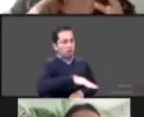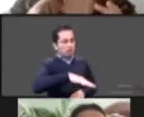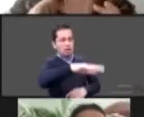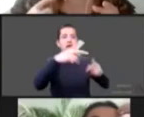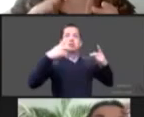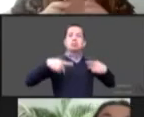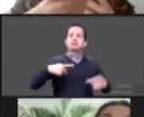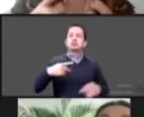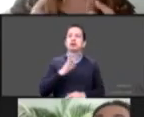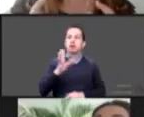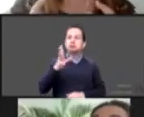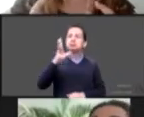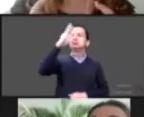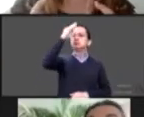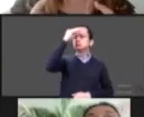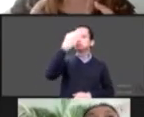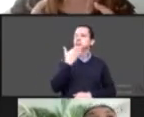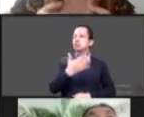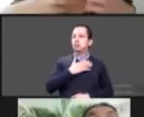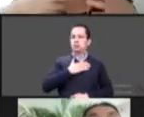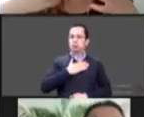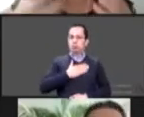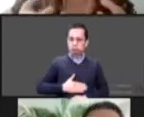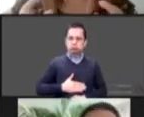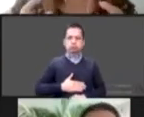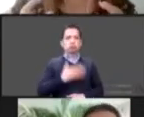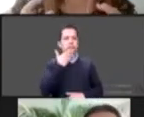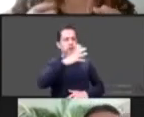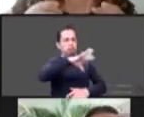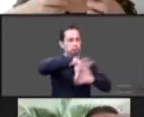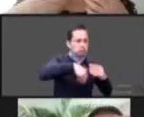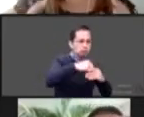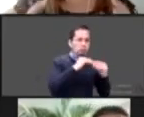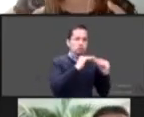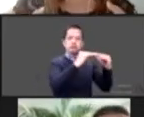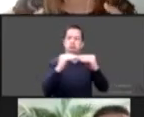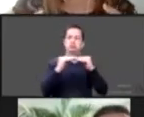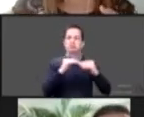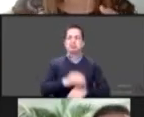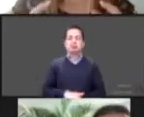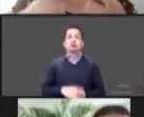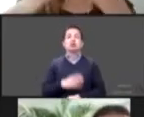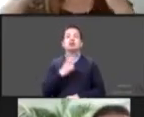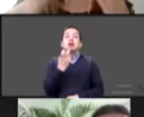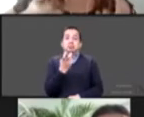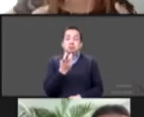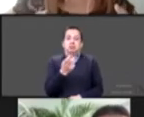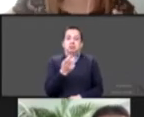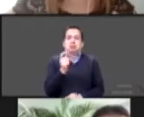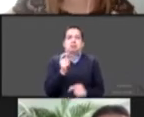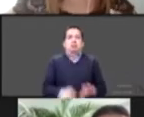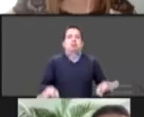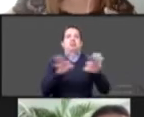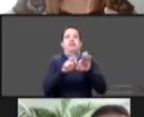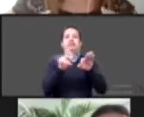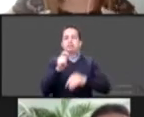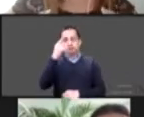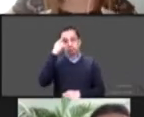Esta transición, este despertar de la juventud, este cambio de vida, tiene que también ayudar a cambiar